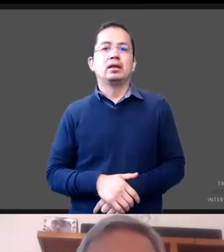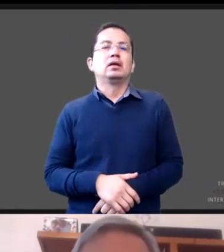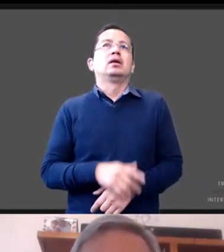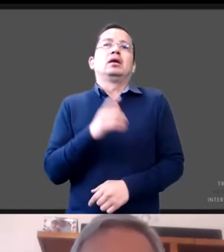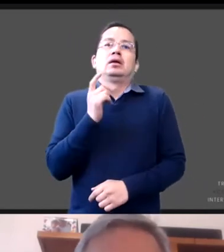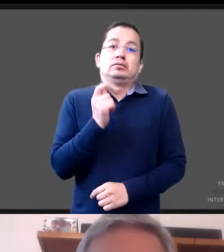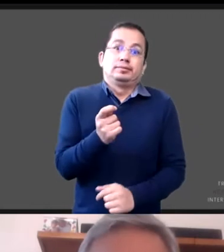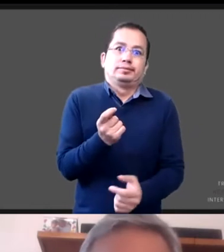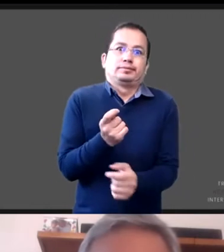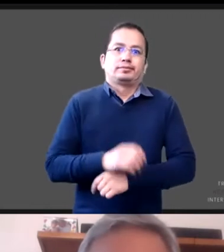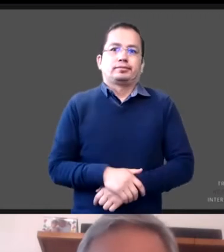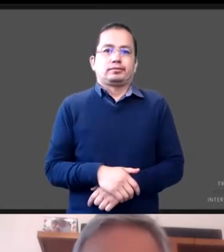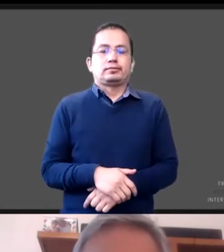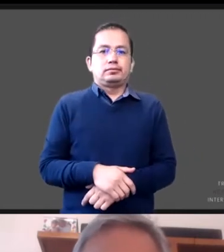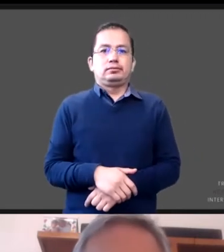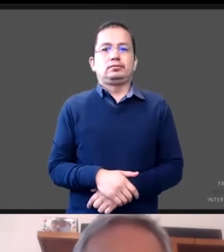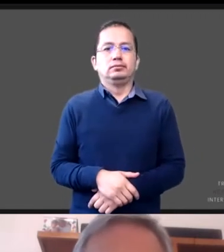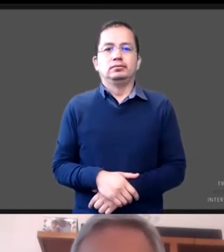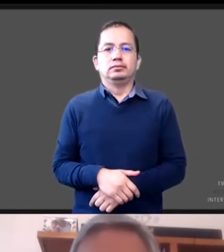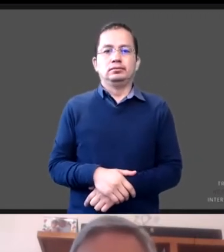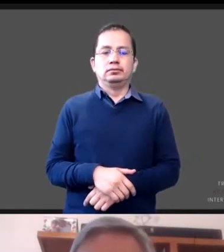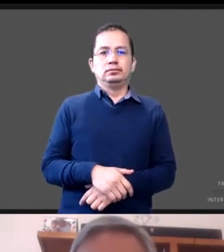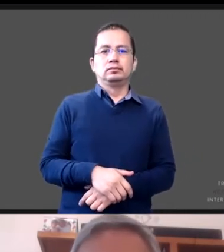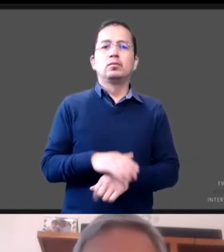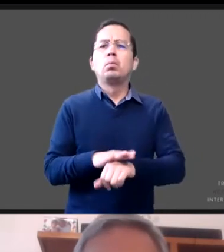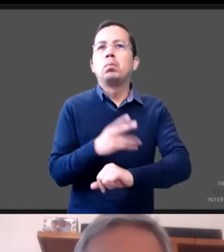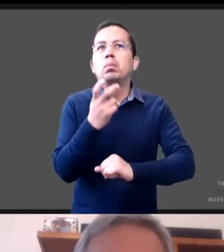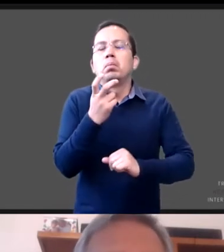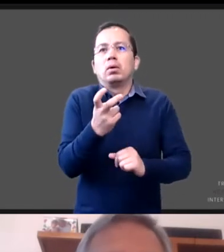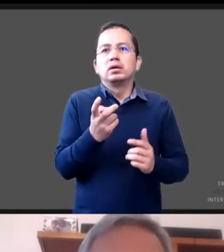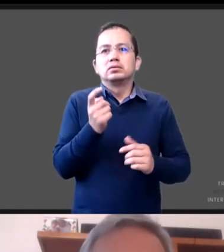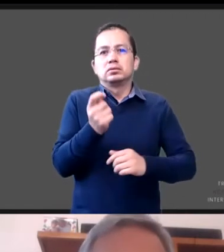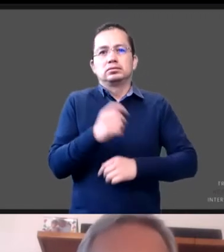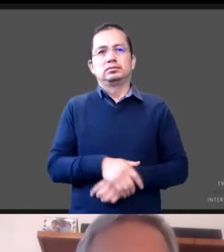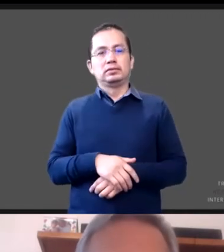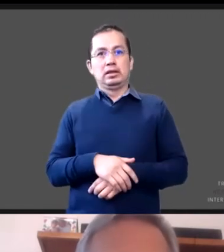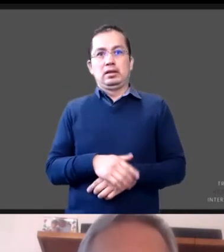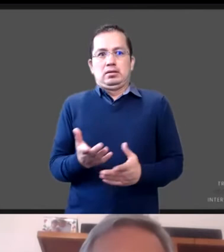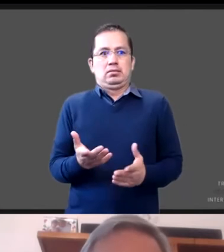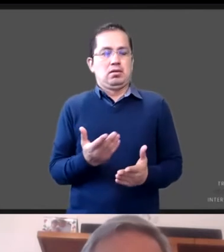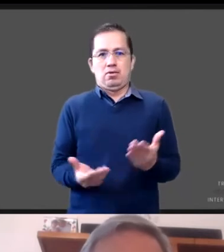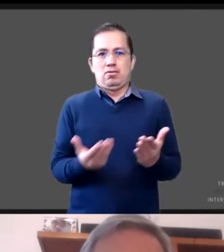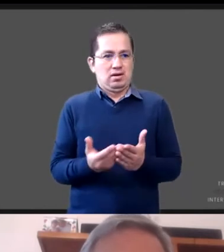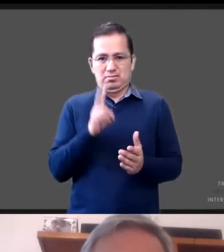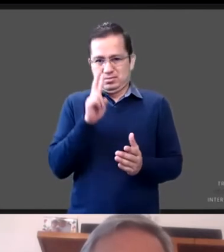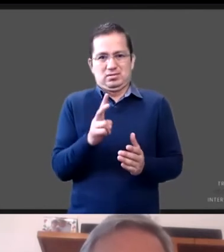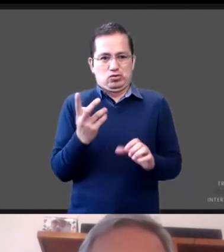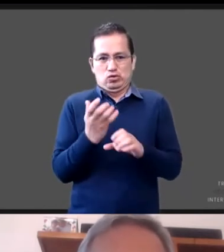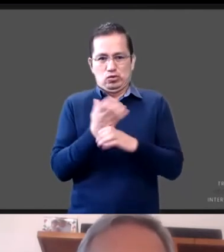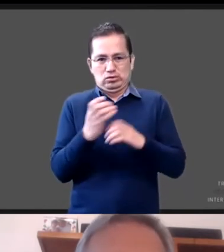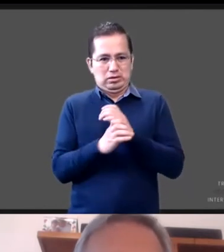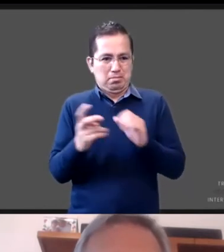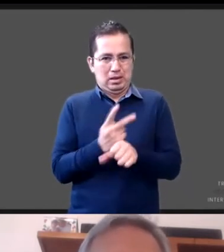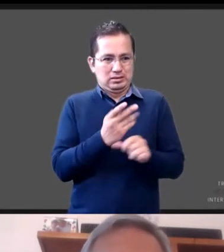obligó ante el hecho, pues todo es inédito un poco lo que estamos viendo, pero sí, quizá lo